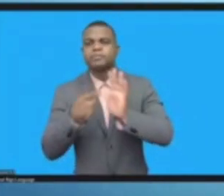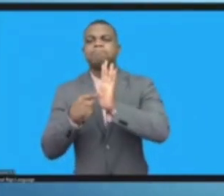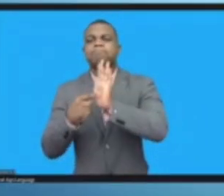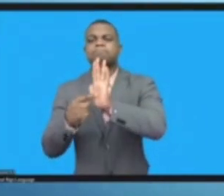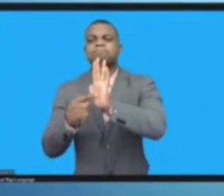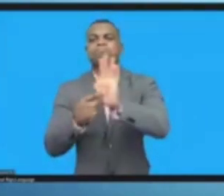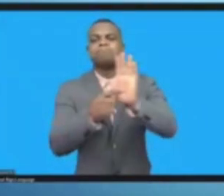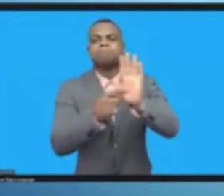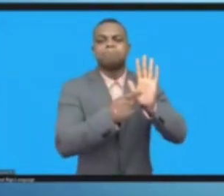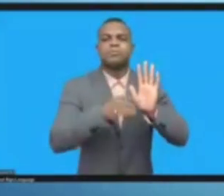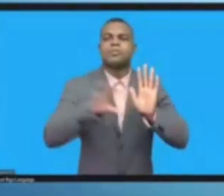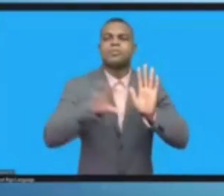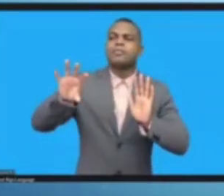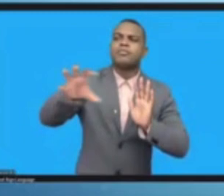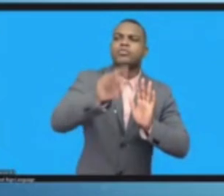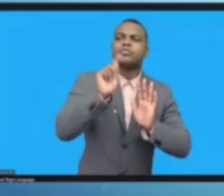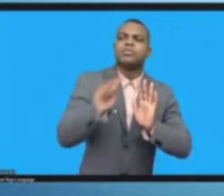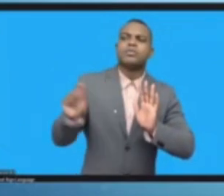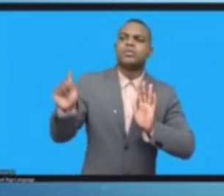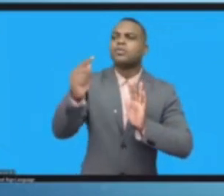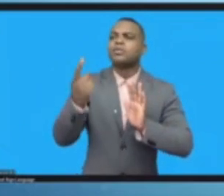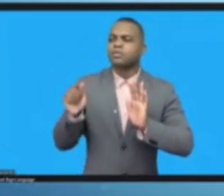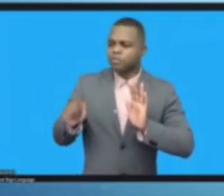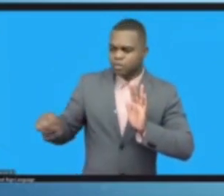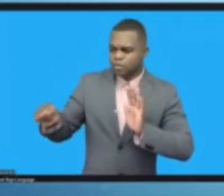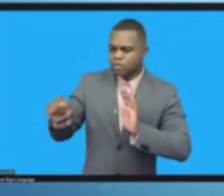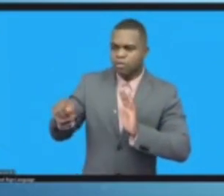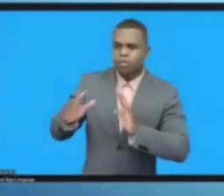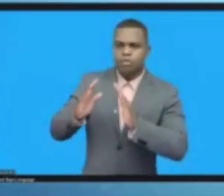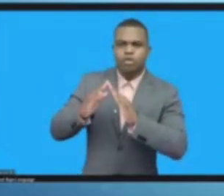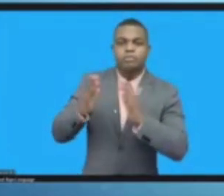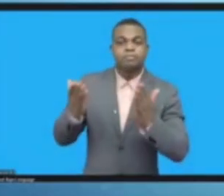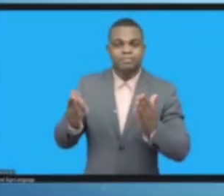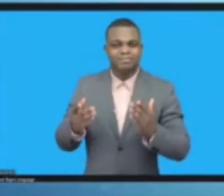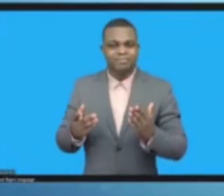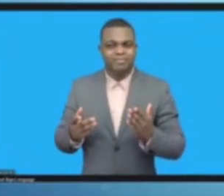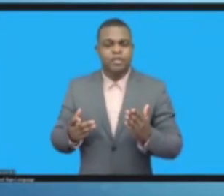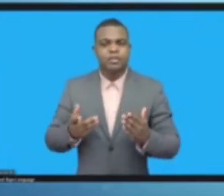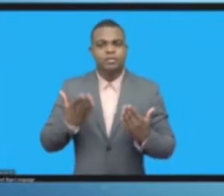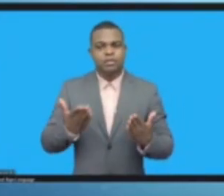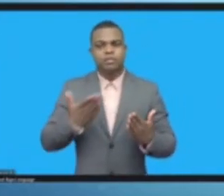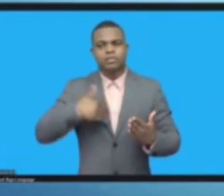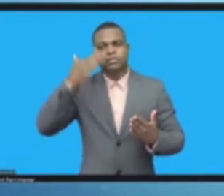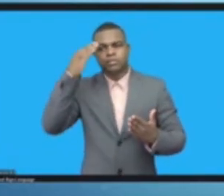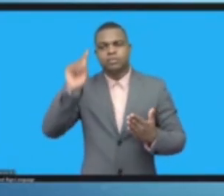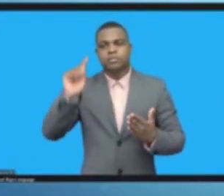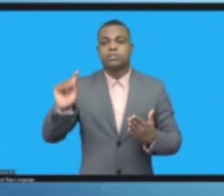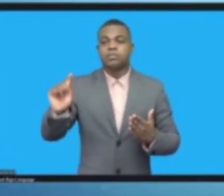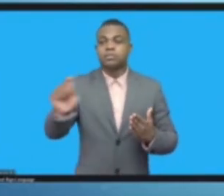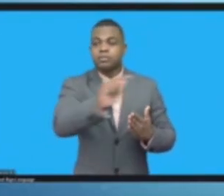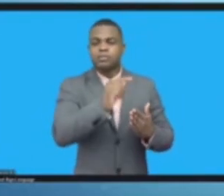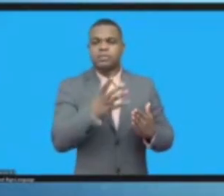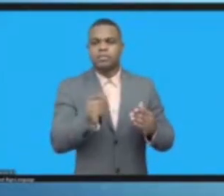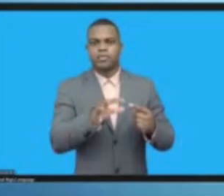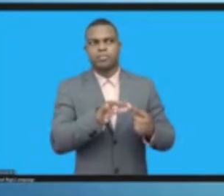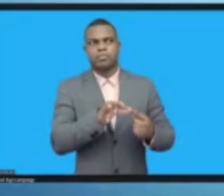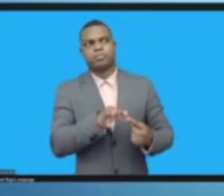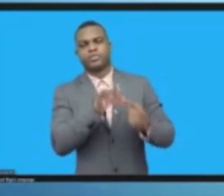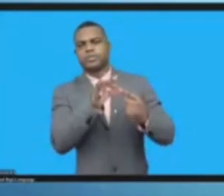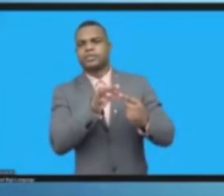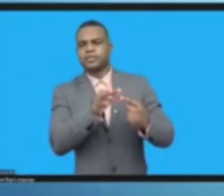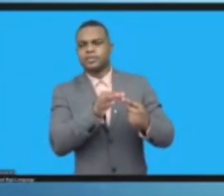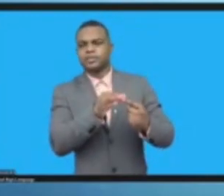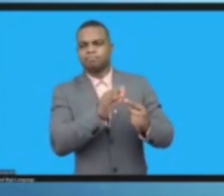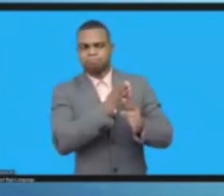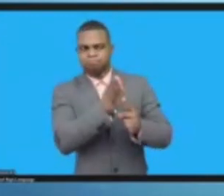la responsabilidad y el sentido de agencia son fundamentales en el ecosistema de internet